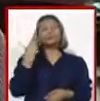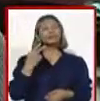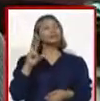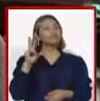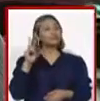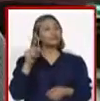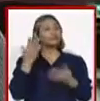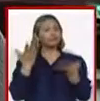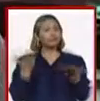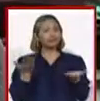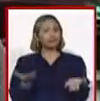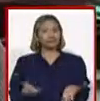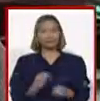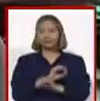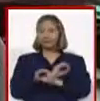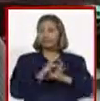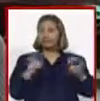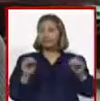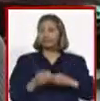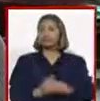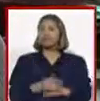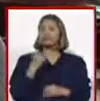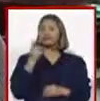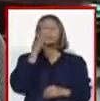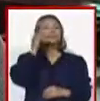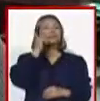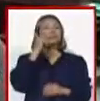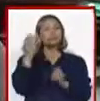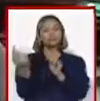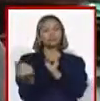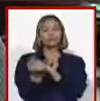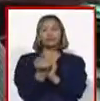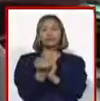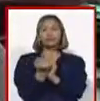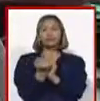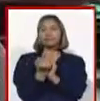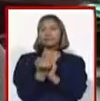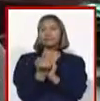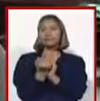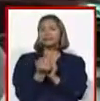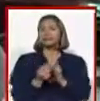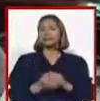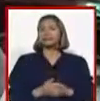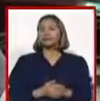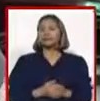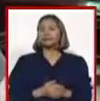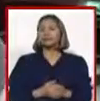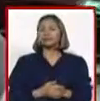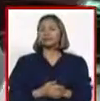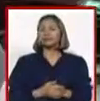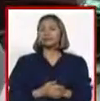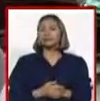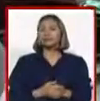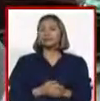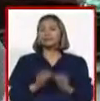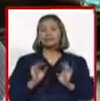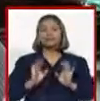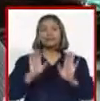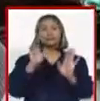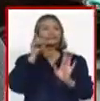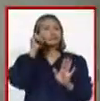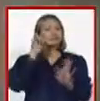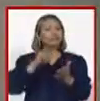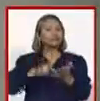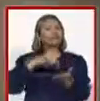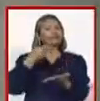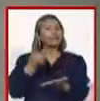no está habiendo nada, sino que la señora viene, le quita no sé qué cosa y hacen el forcejeo y cae